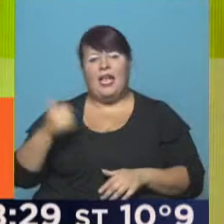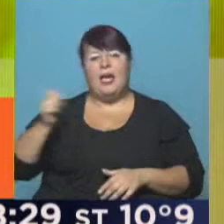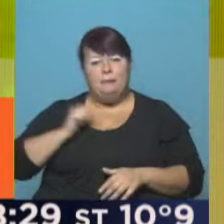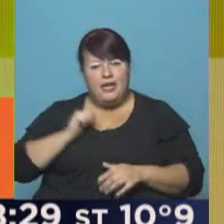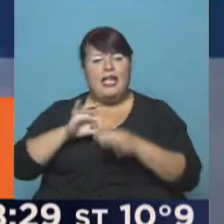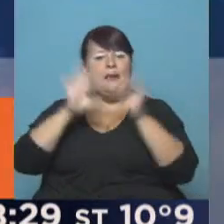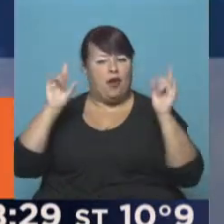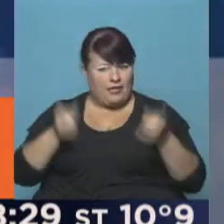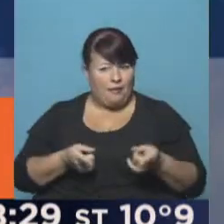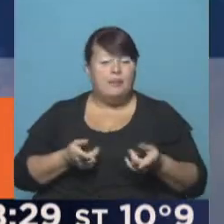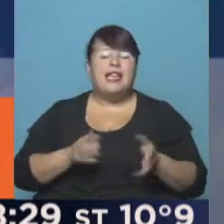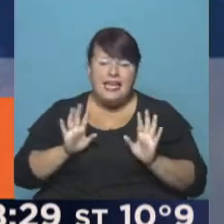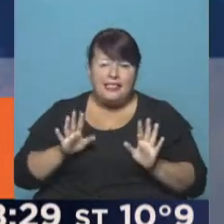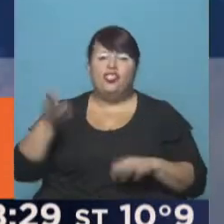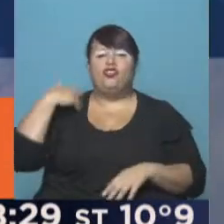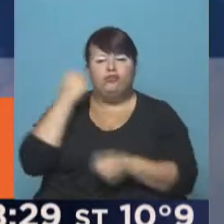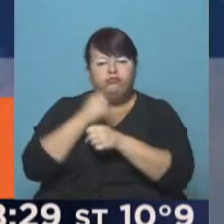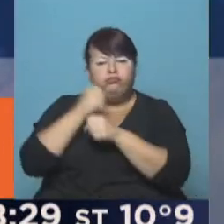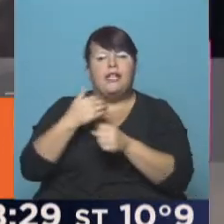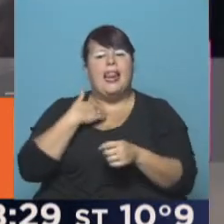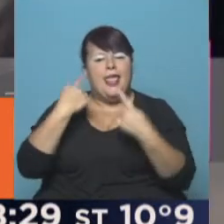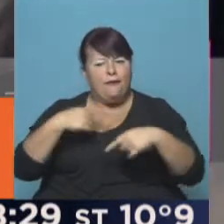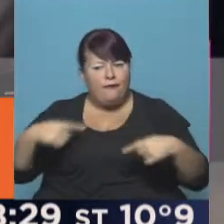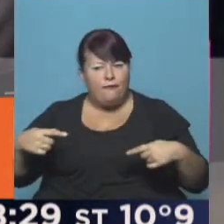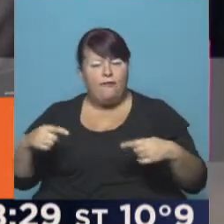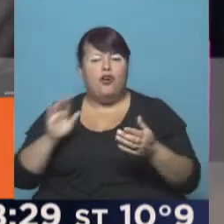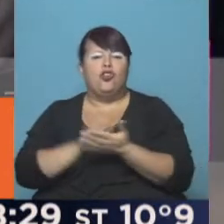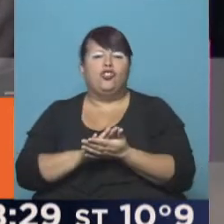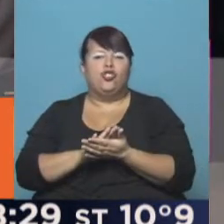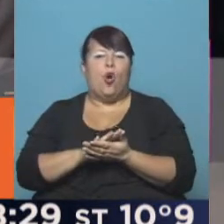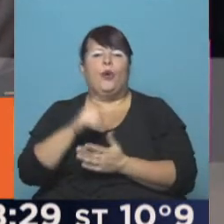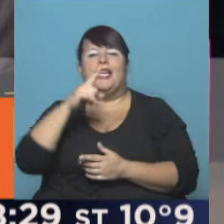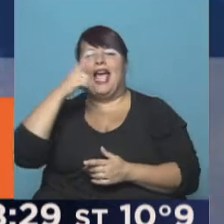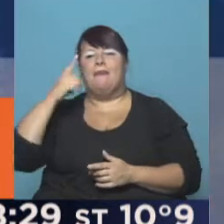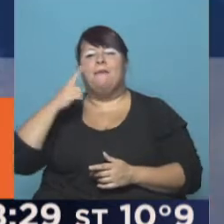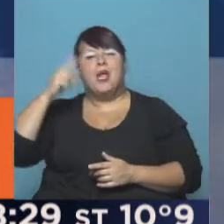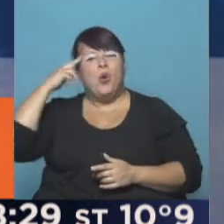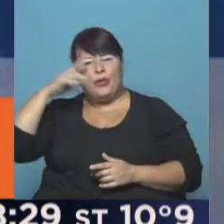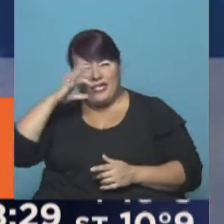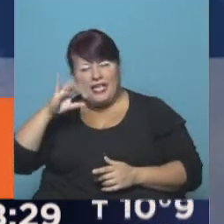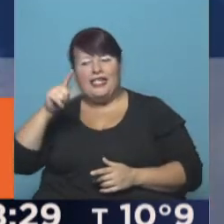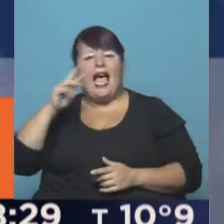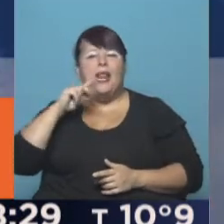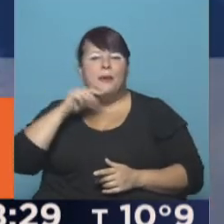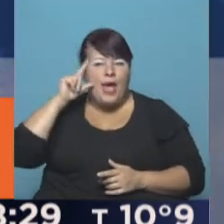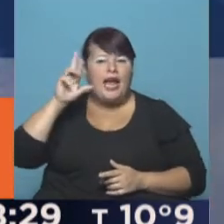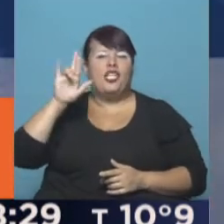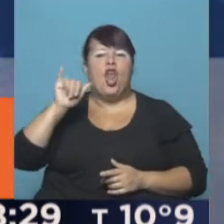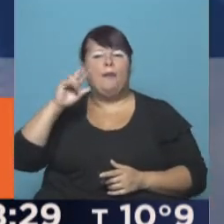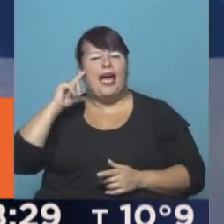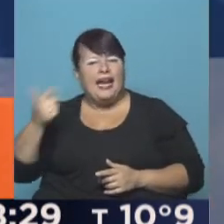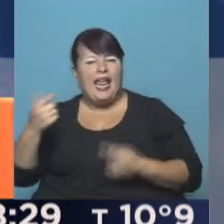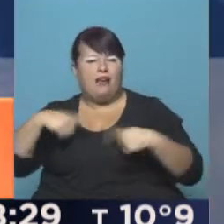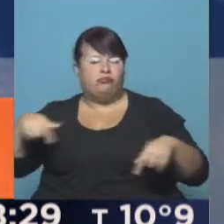dictadura y con democracia? Sí, yo había trabajado muchos libros sobre la década del 70, ¿no? Galimberti, López Rega, la